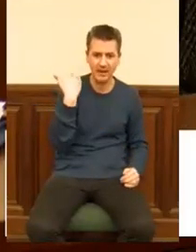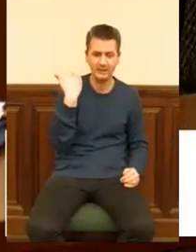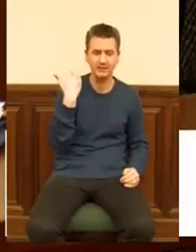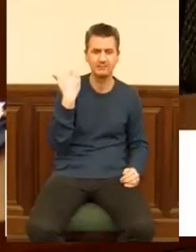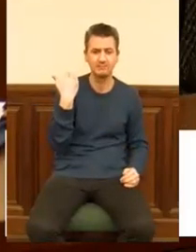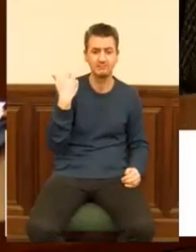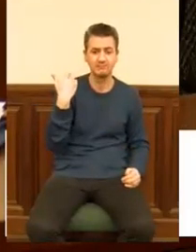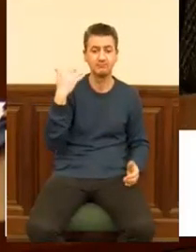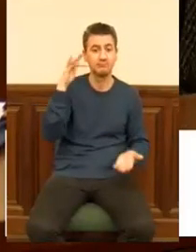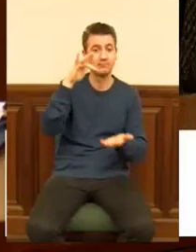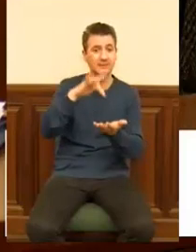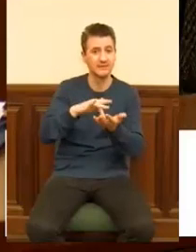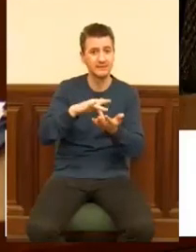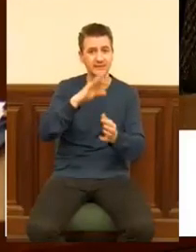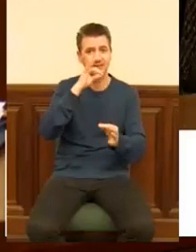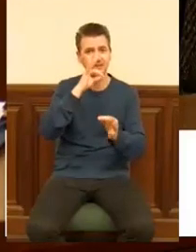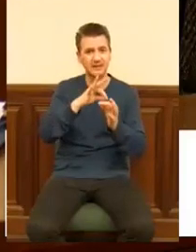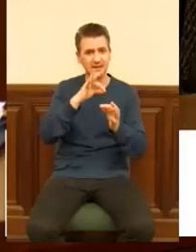septiembre de